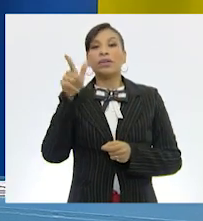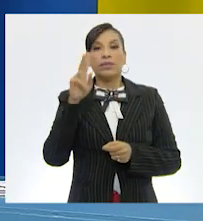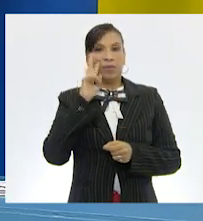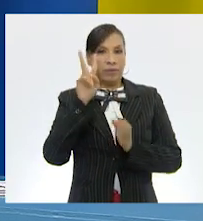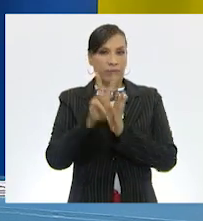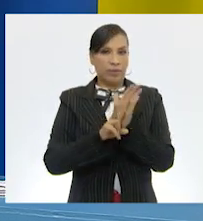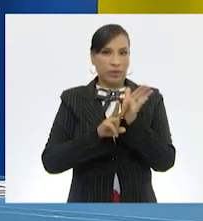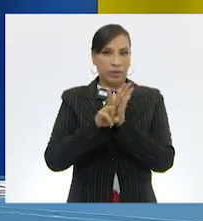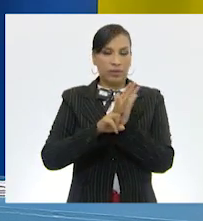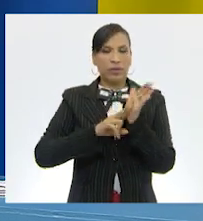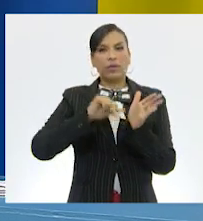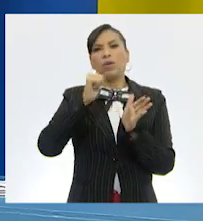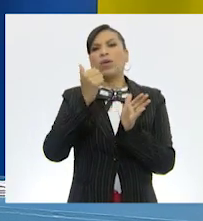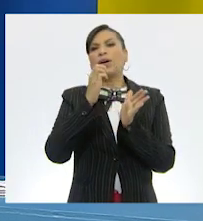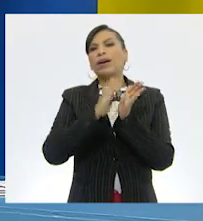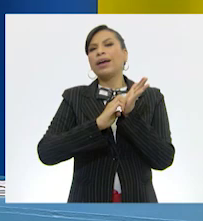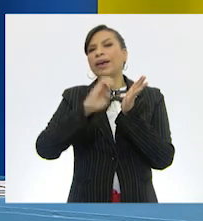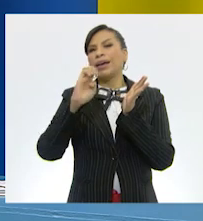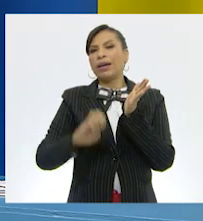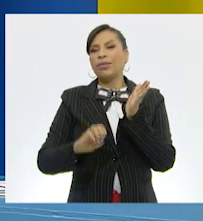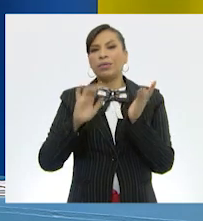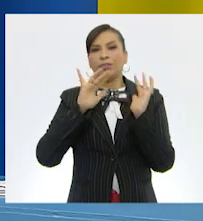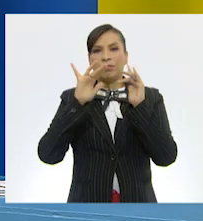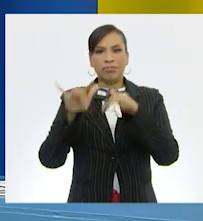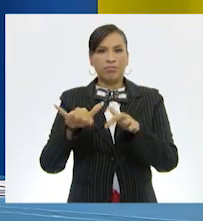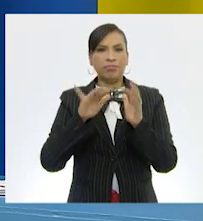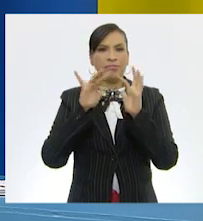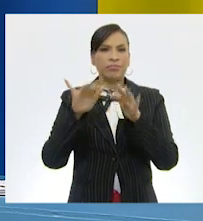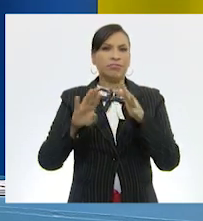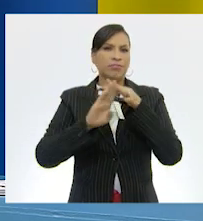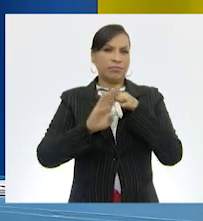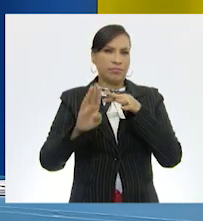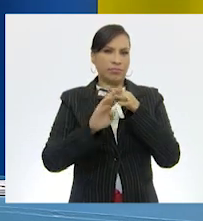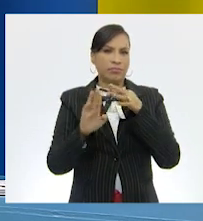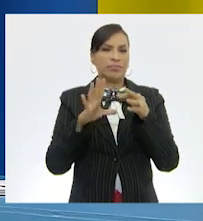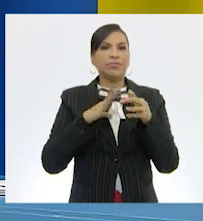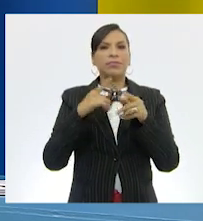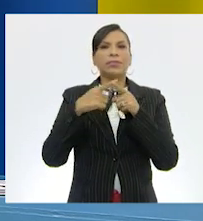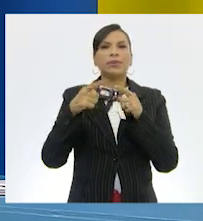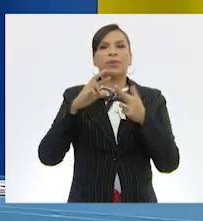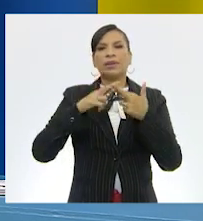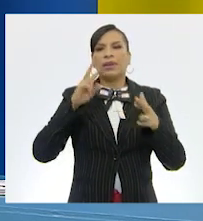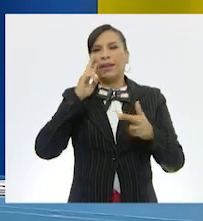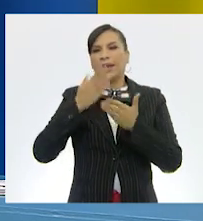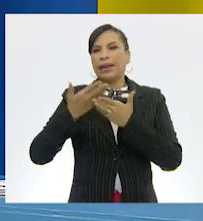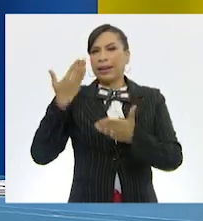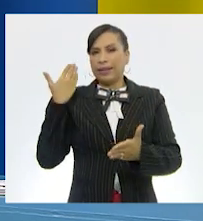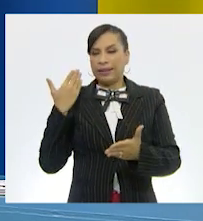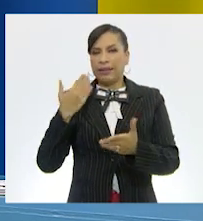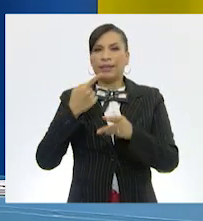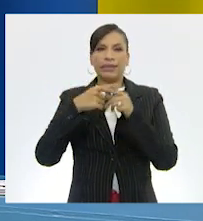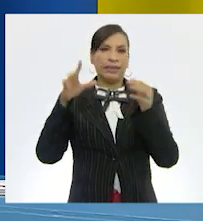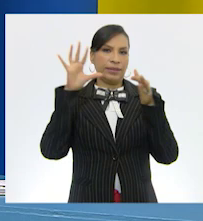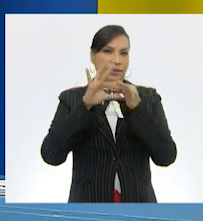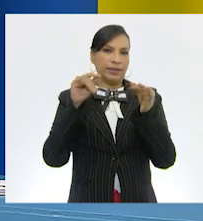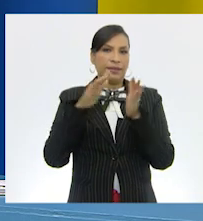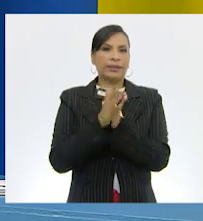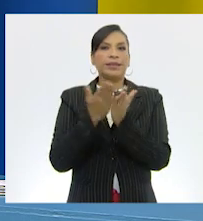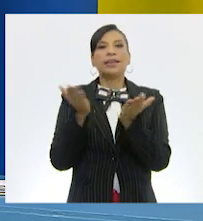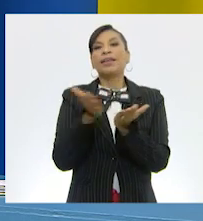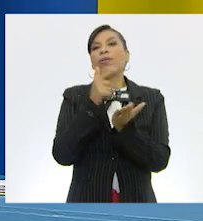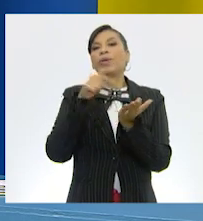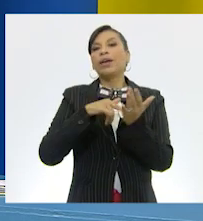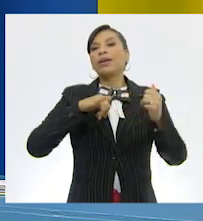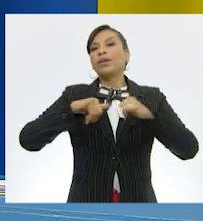video vemos otro ejemplo respecto a la migración que se relaciona con lo que vimos anteriormente en las notas en tu libro de